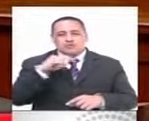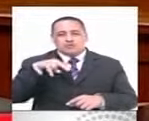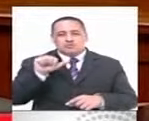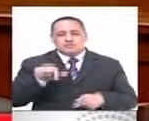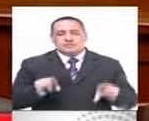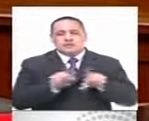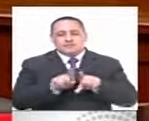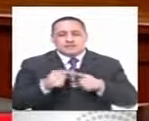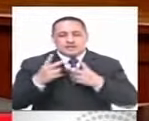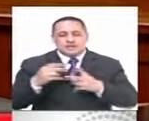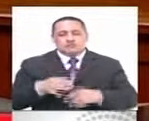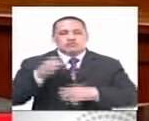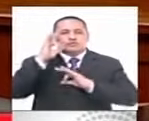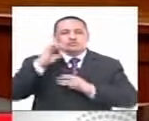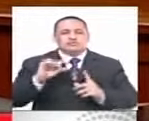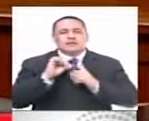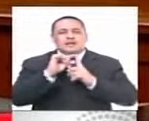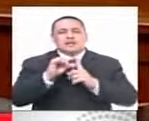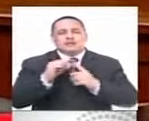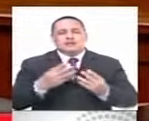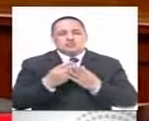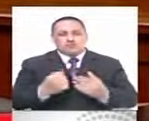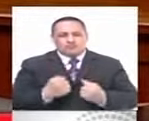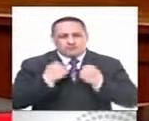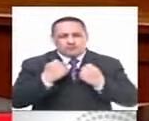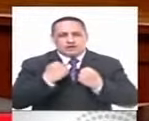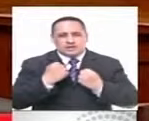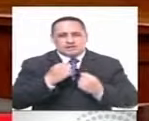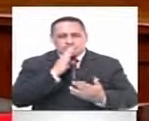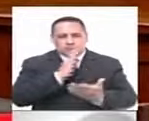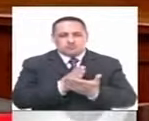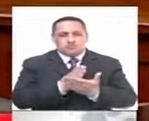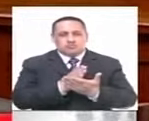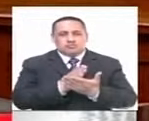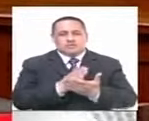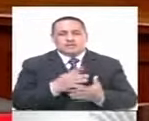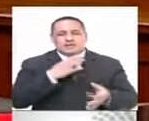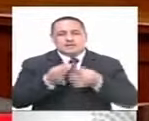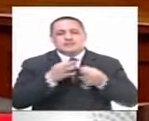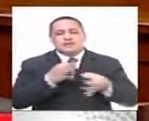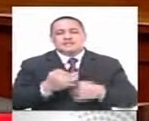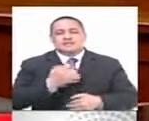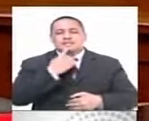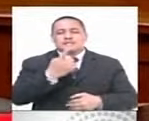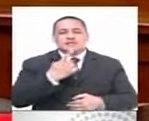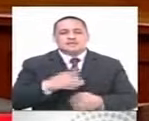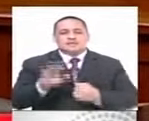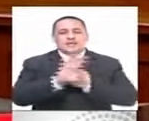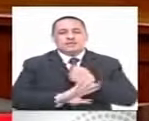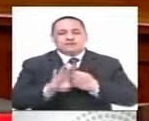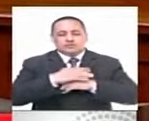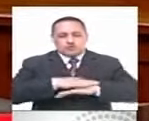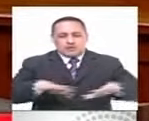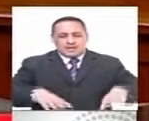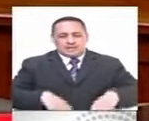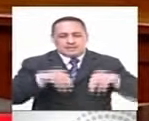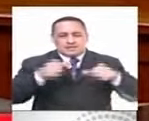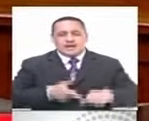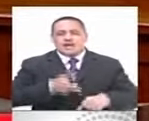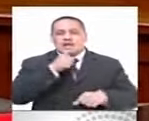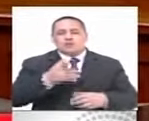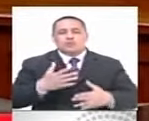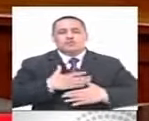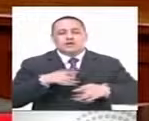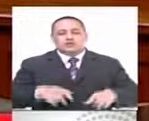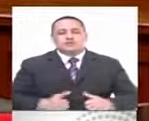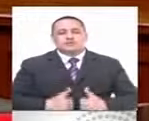conocido discurso palabras muy fuertes y muy potentes. Ella decía, defiendo la tierra, defiendo el agua, porque eso